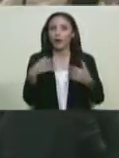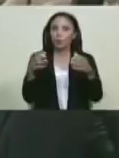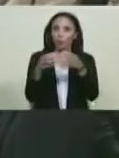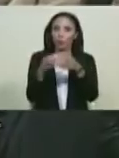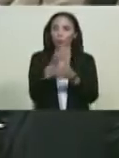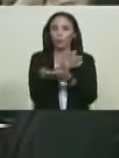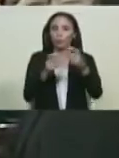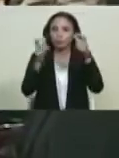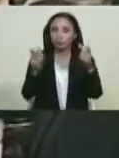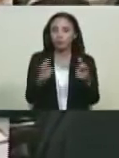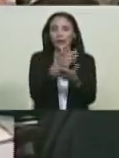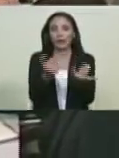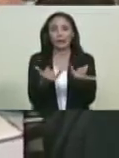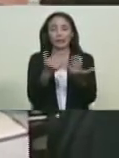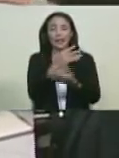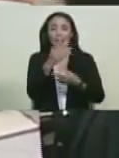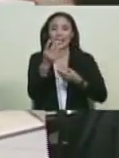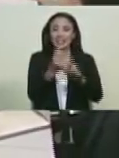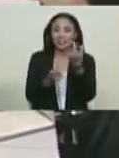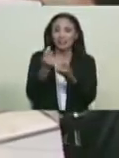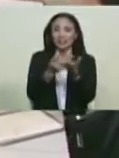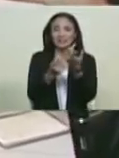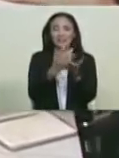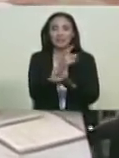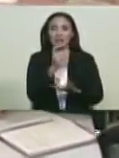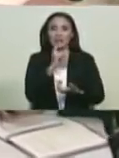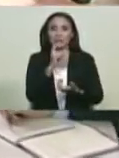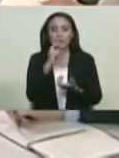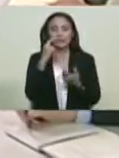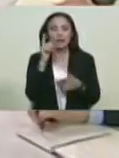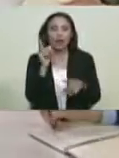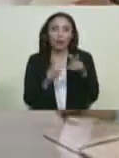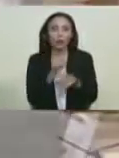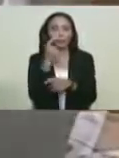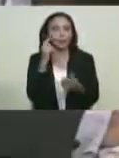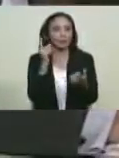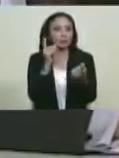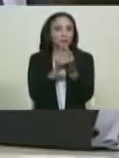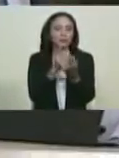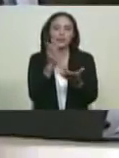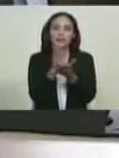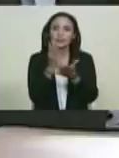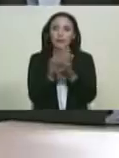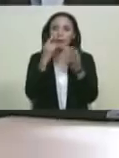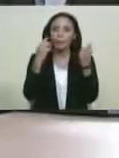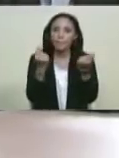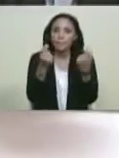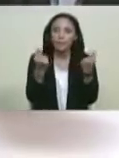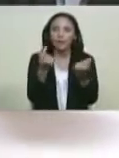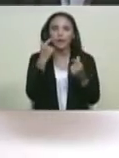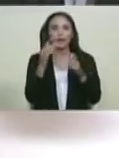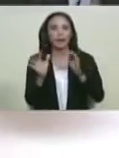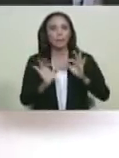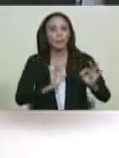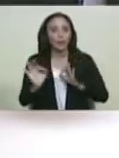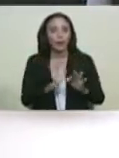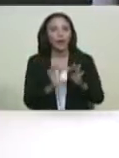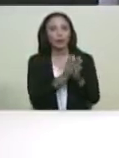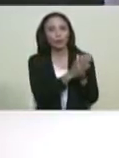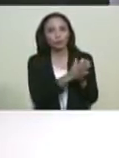fragor de la batalla bueno nosotros no hemos descuidado ni un segundo la preparación